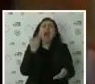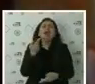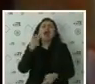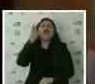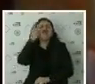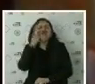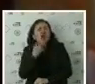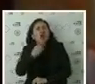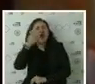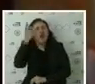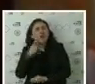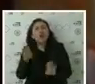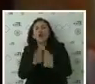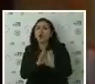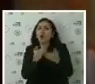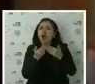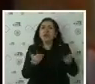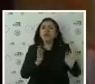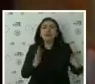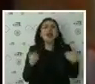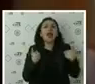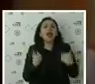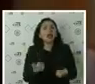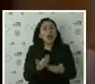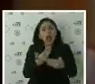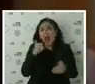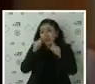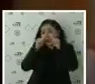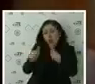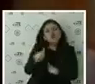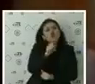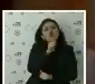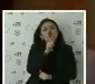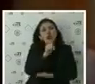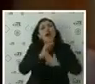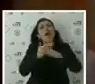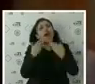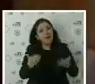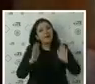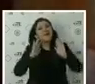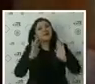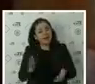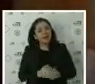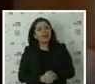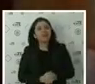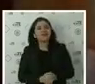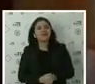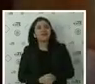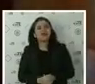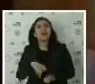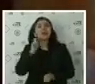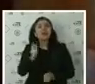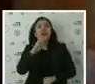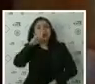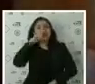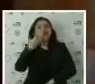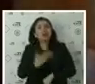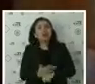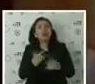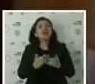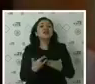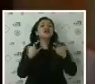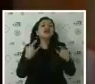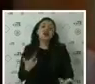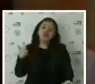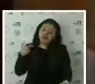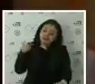a entender sobre un aspecto al que no le había prestado suficiente atención, o a lo mejor no le habíamos prestado suficiente atención, ¿no? Que es la responsabilidad